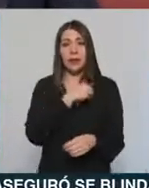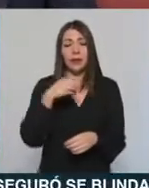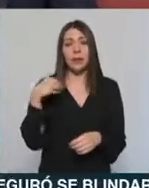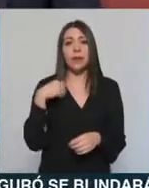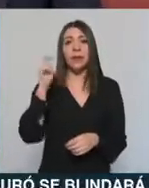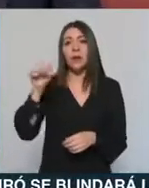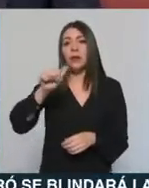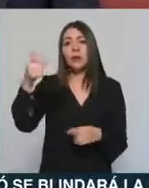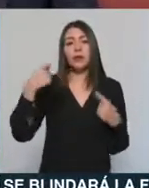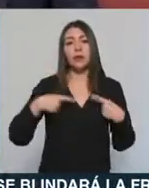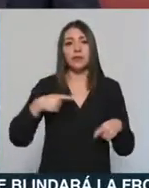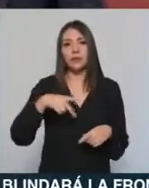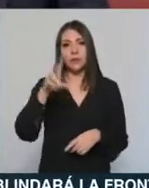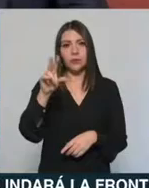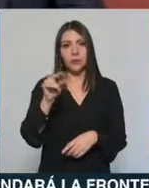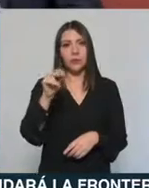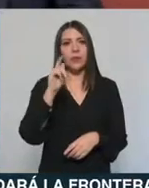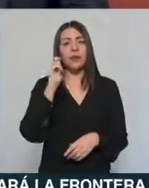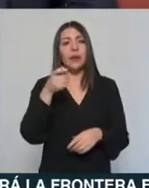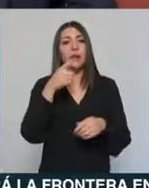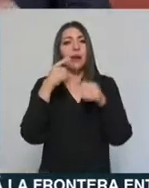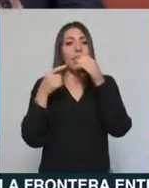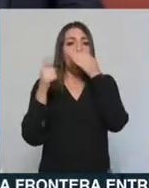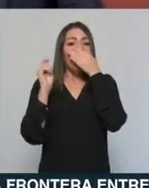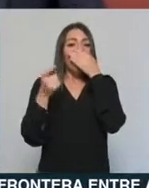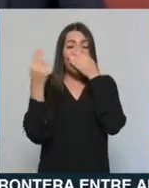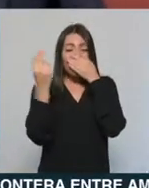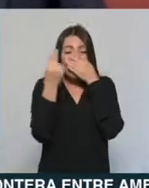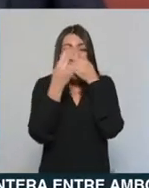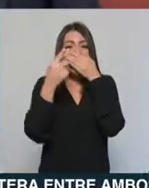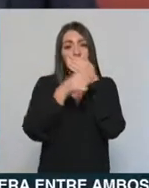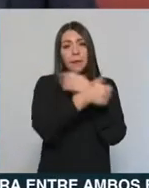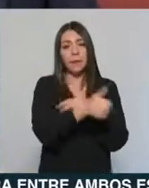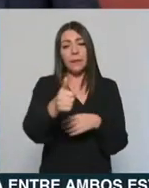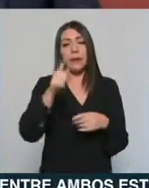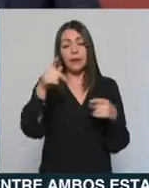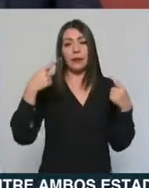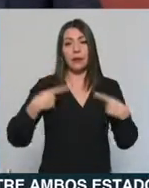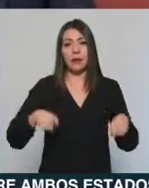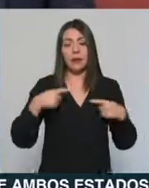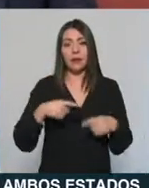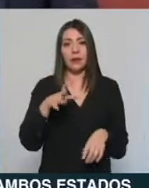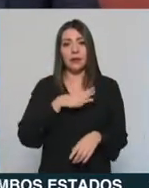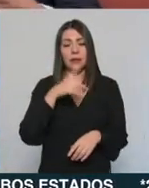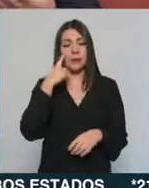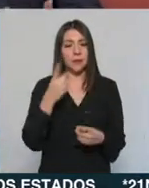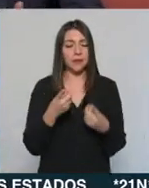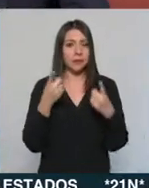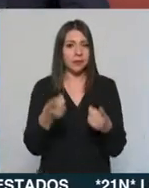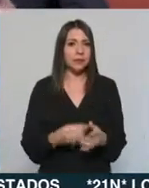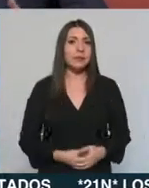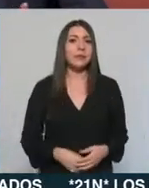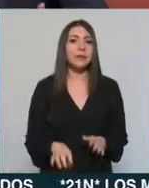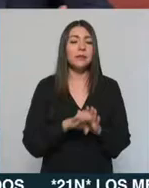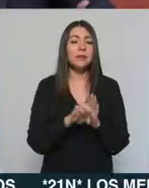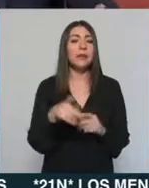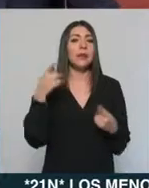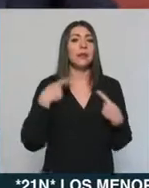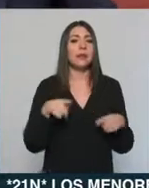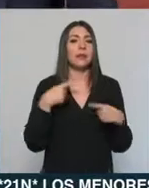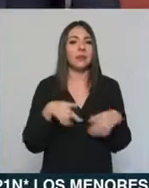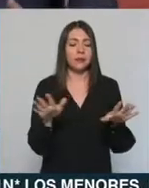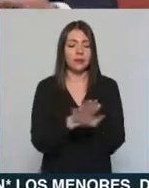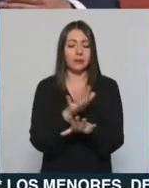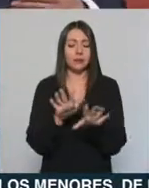la otra persona, sino con las necesidades y la capacidad que esta persona tenga para dar. Si es una persona que cambia constantemente